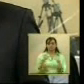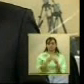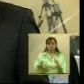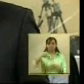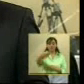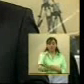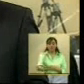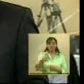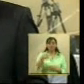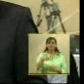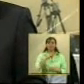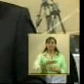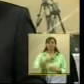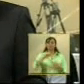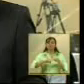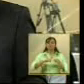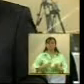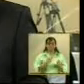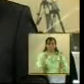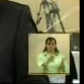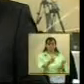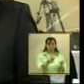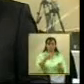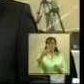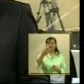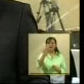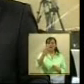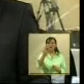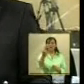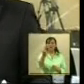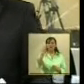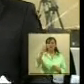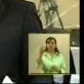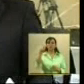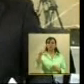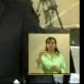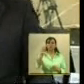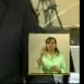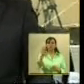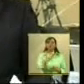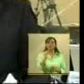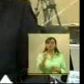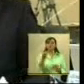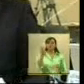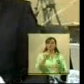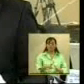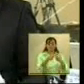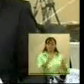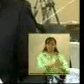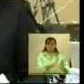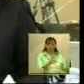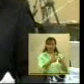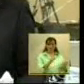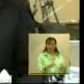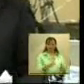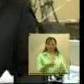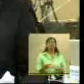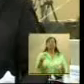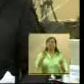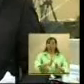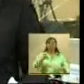la ilustre Municipalidad de Quito otorga, a través del habeas corpus, la libertad, y la misma que fue rechazada nuevamente por el presidente de